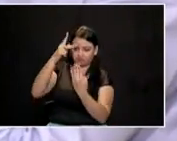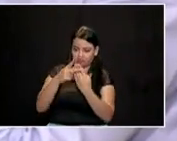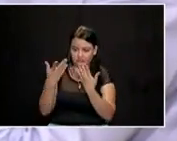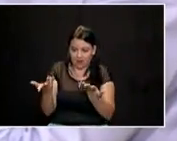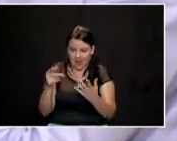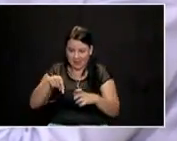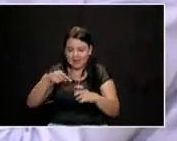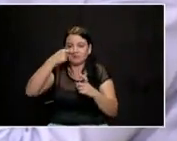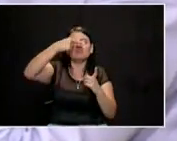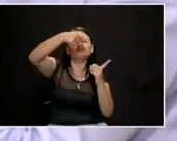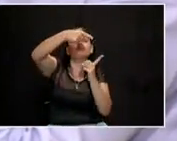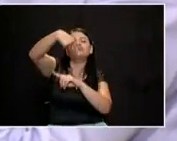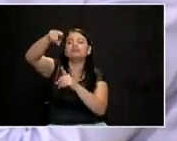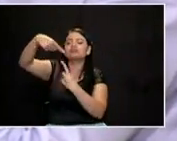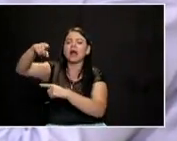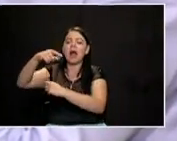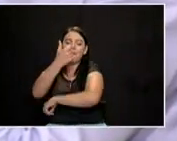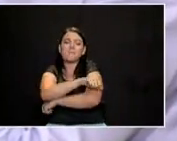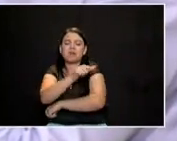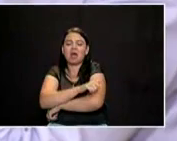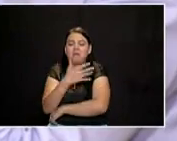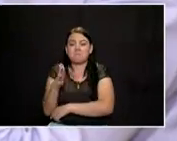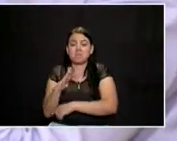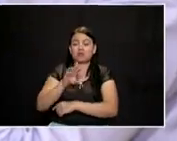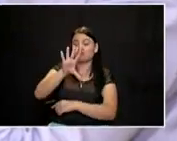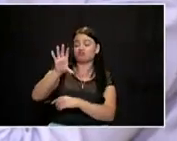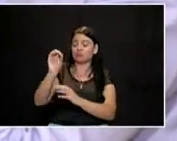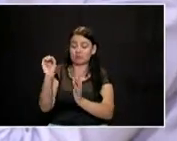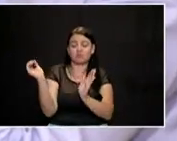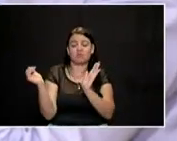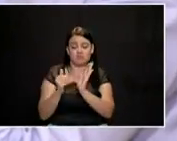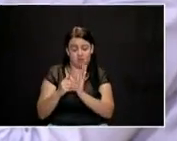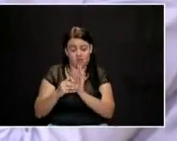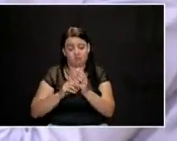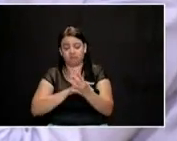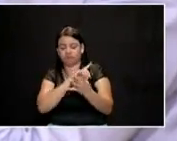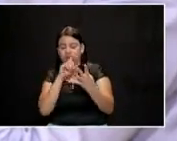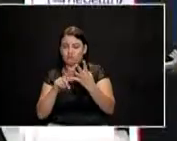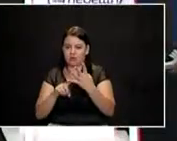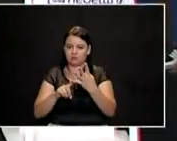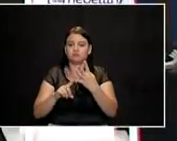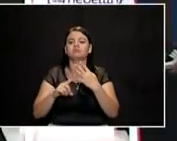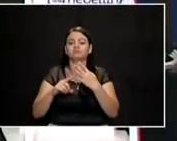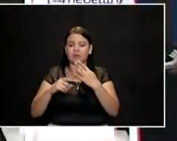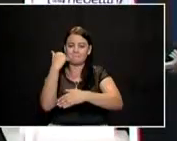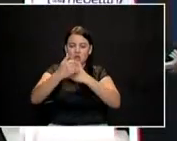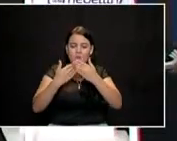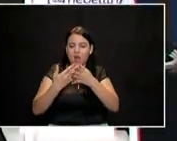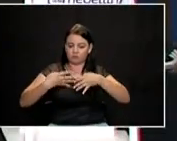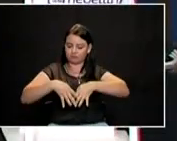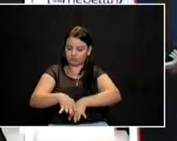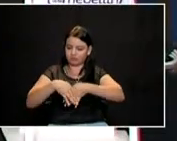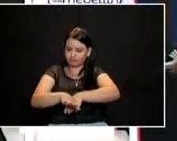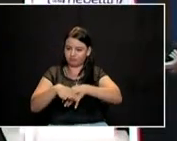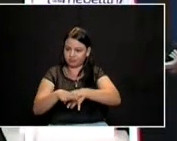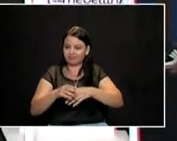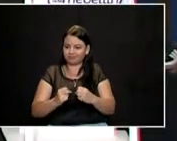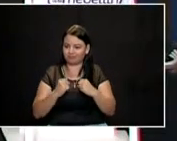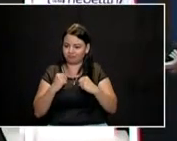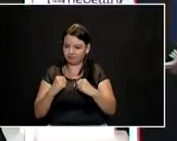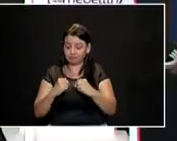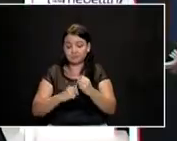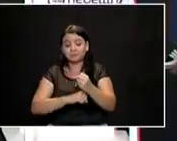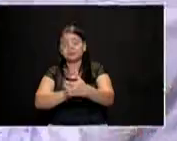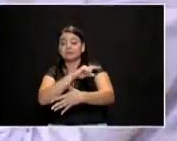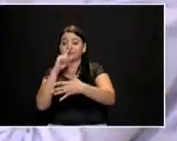del turismo, donde nuestra apuesta será de 50.000 nuevos empleos. Cuarto, el fortalecimiento de la confección y la marroquinería. Y